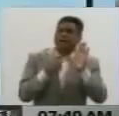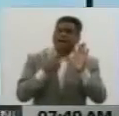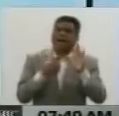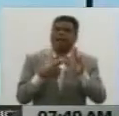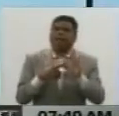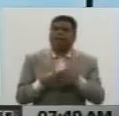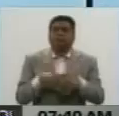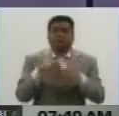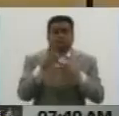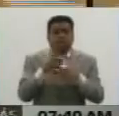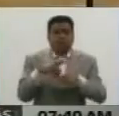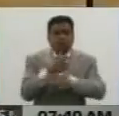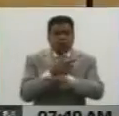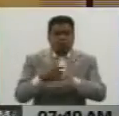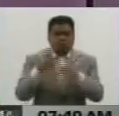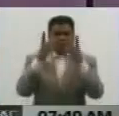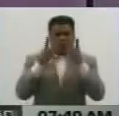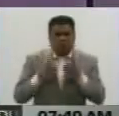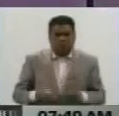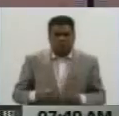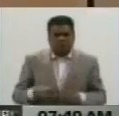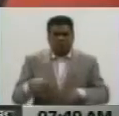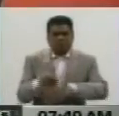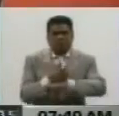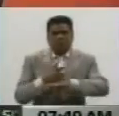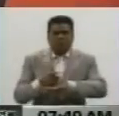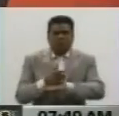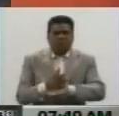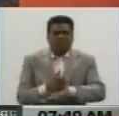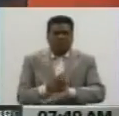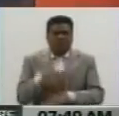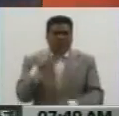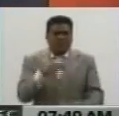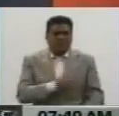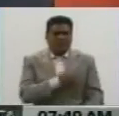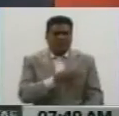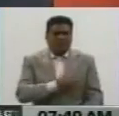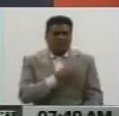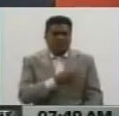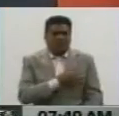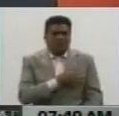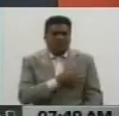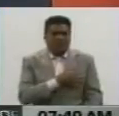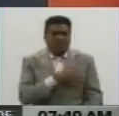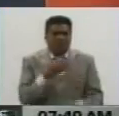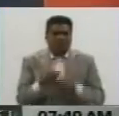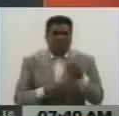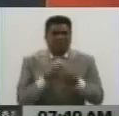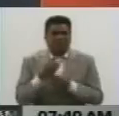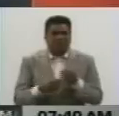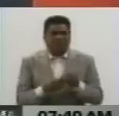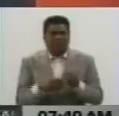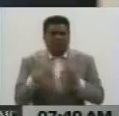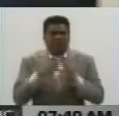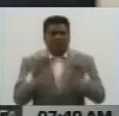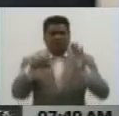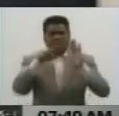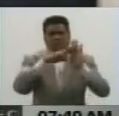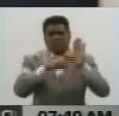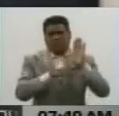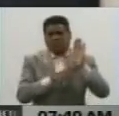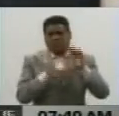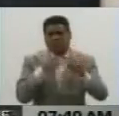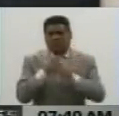la orientación de esa inversión. Y es el Estado, en la sociedad que se emprende, quien establece cuáles son las reglas sobre las cuales vamos a